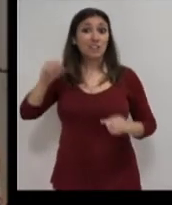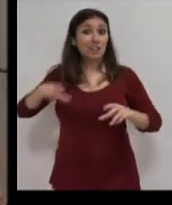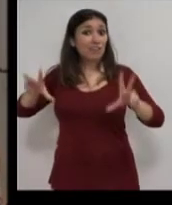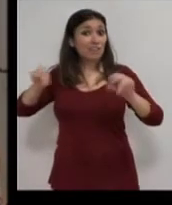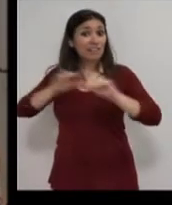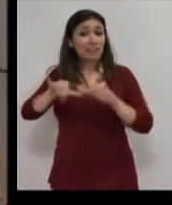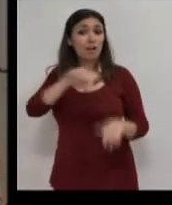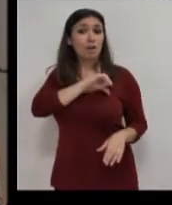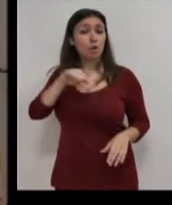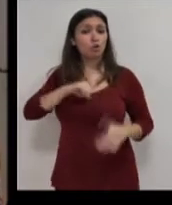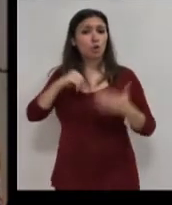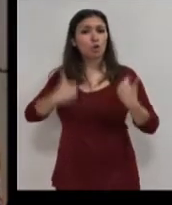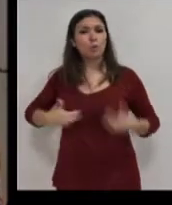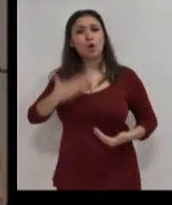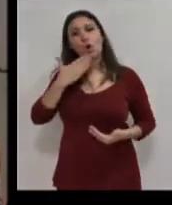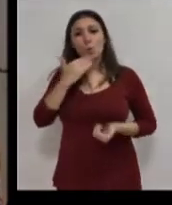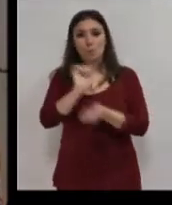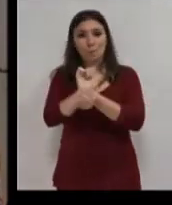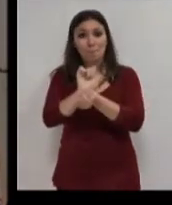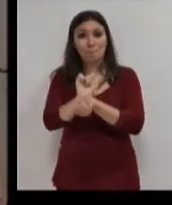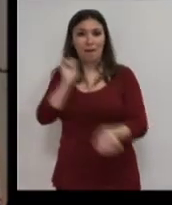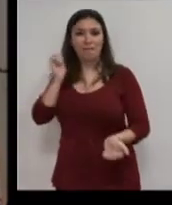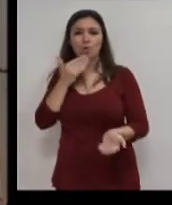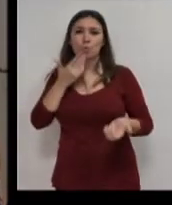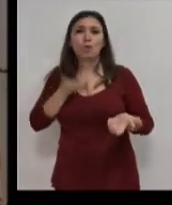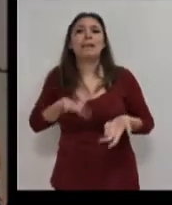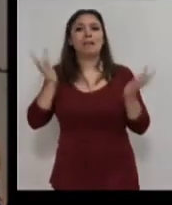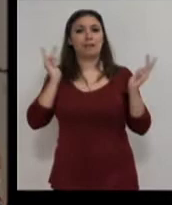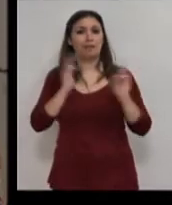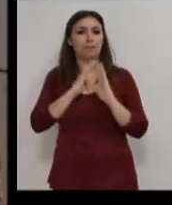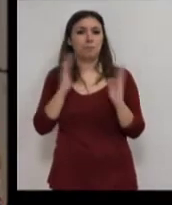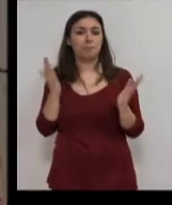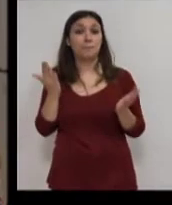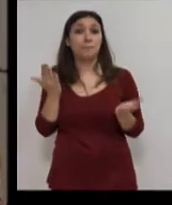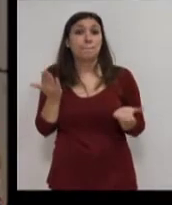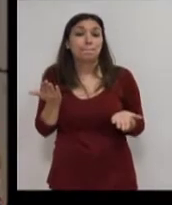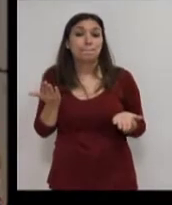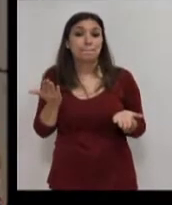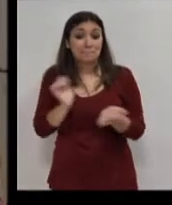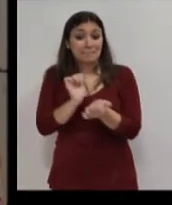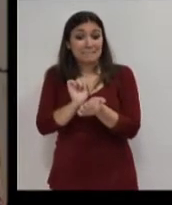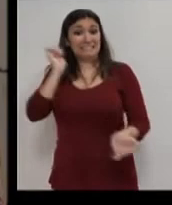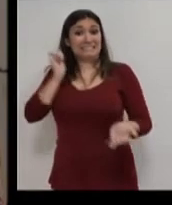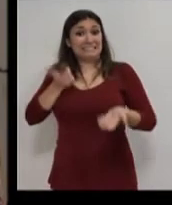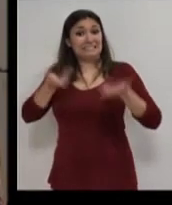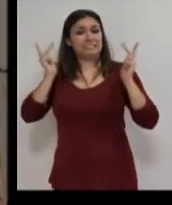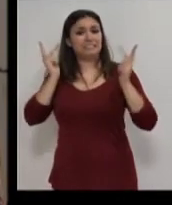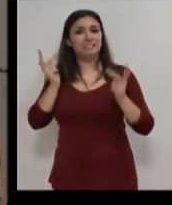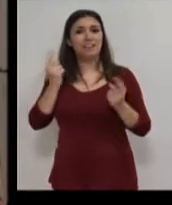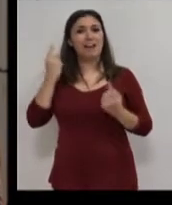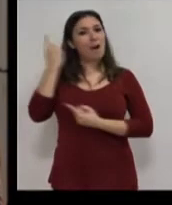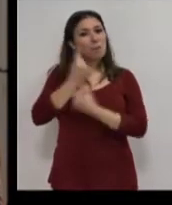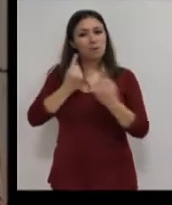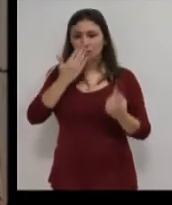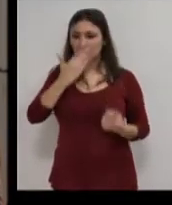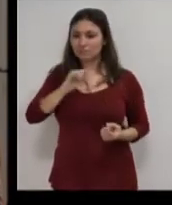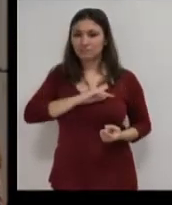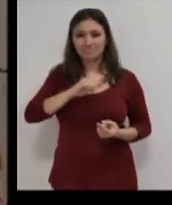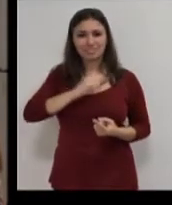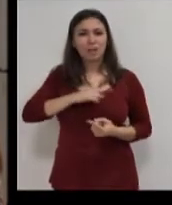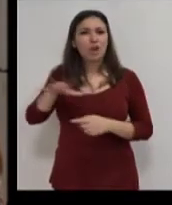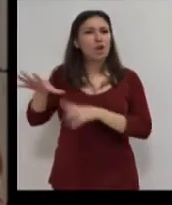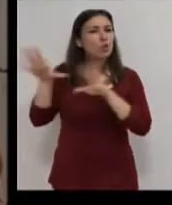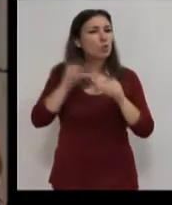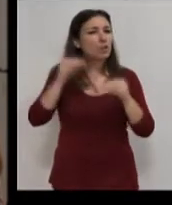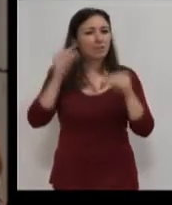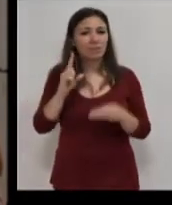es indescriptible. La autonomía yo creo que es, es como la libertad, es la libertad, no es algo que yo creo que